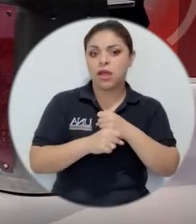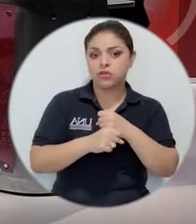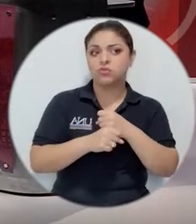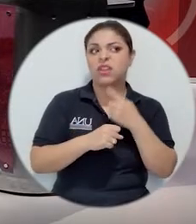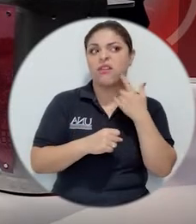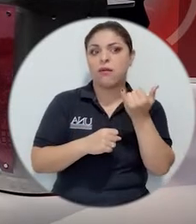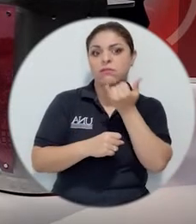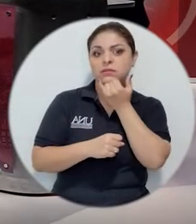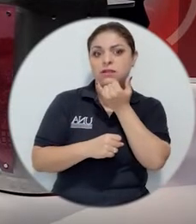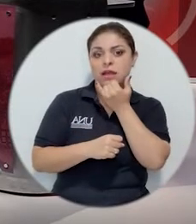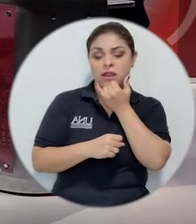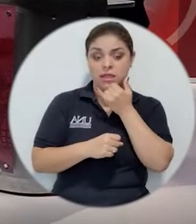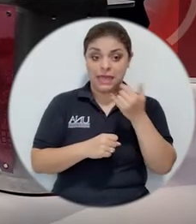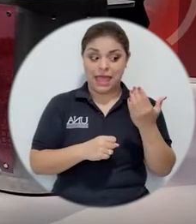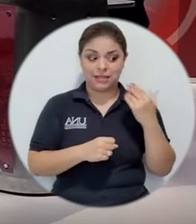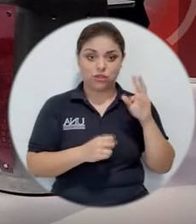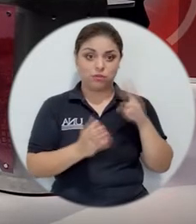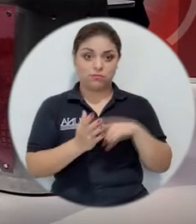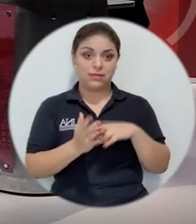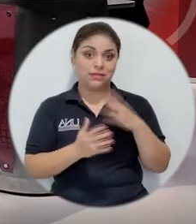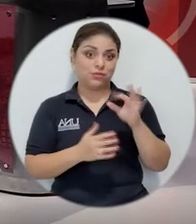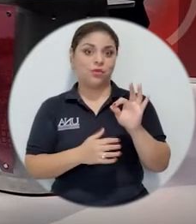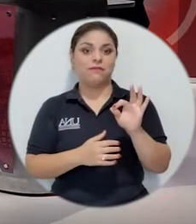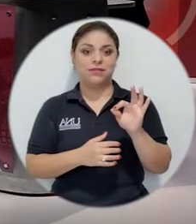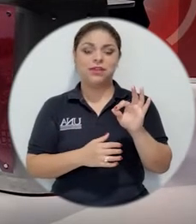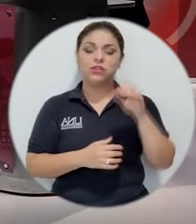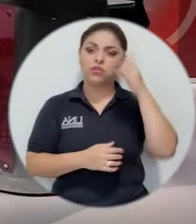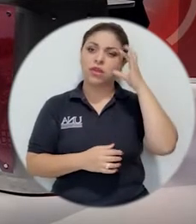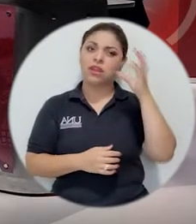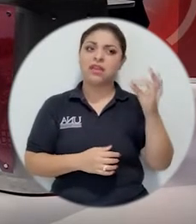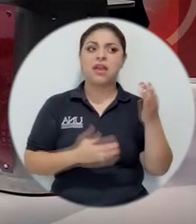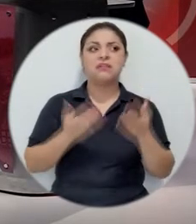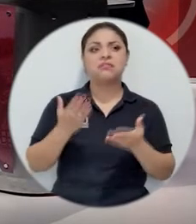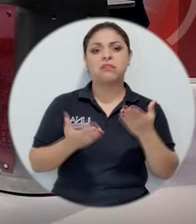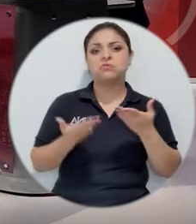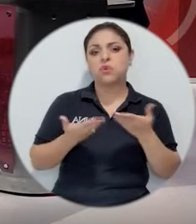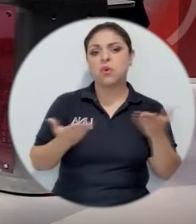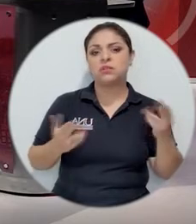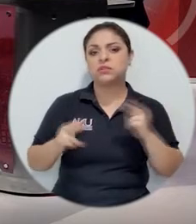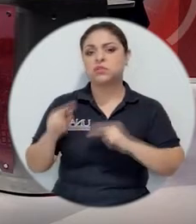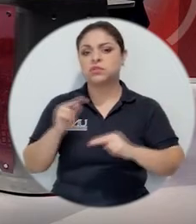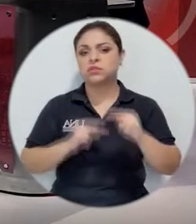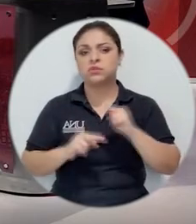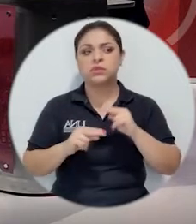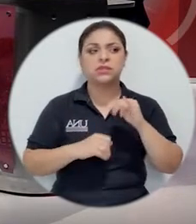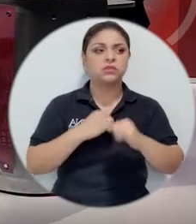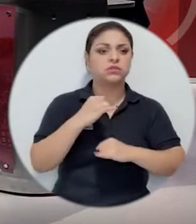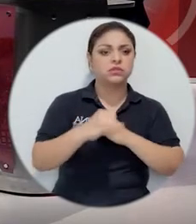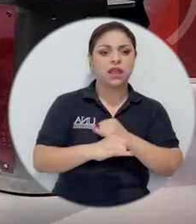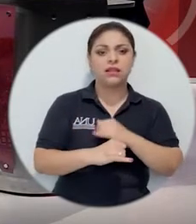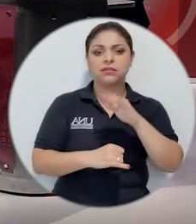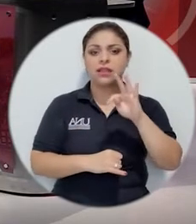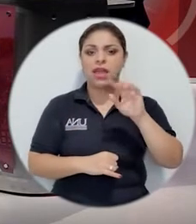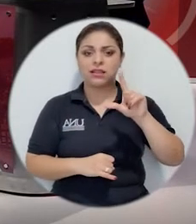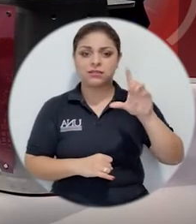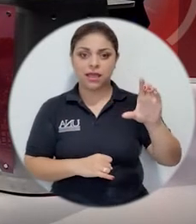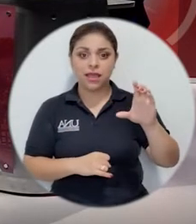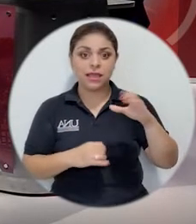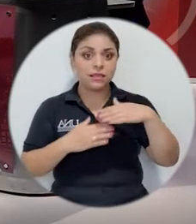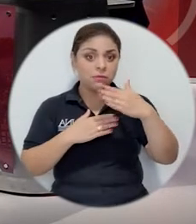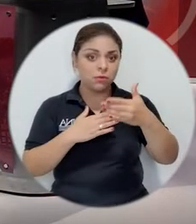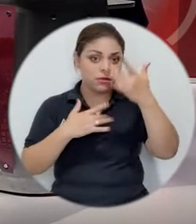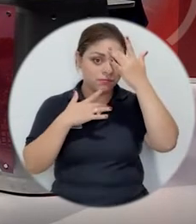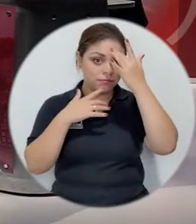pasar el siguiente año y uno estaba en 2019, uno se imaginaba dinámicas de orden internacional, de negociaciones, de